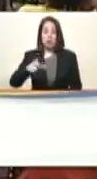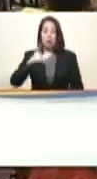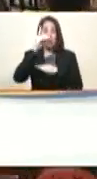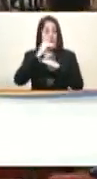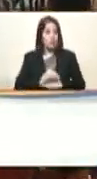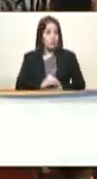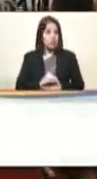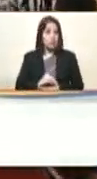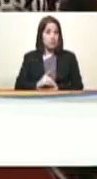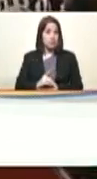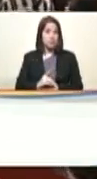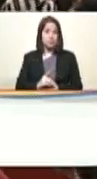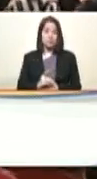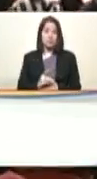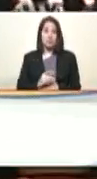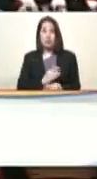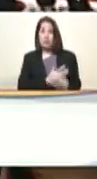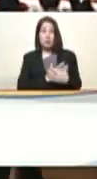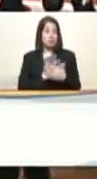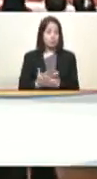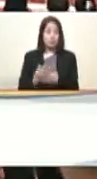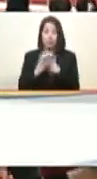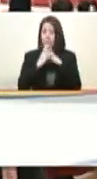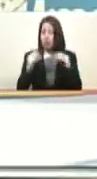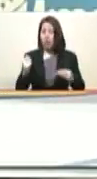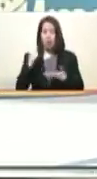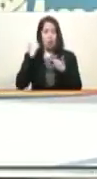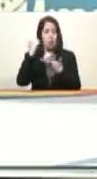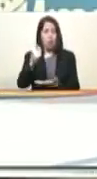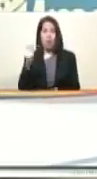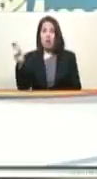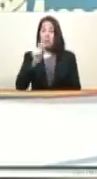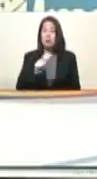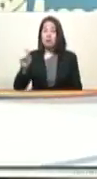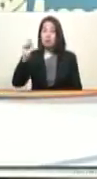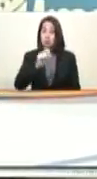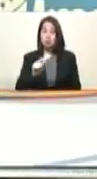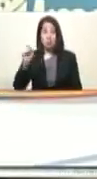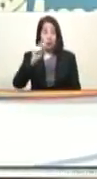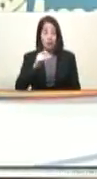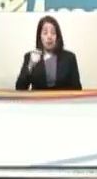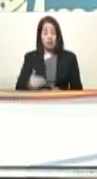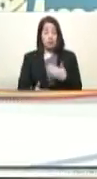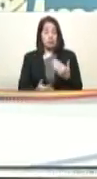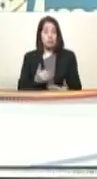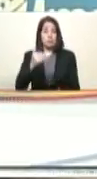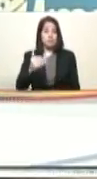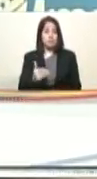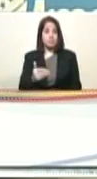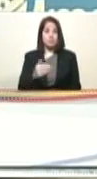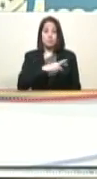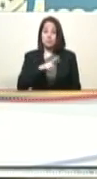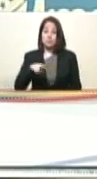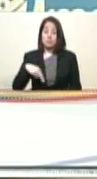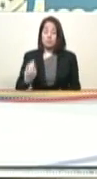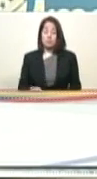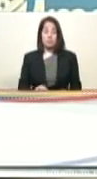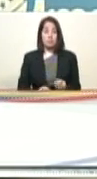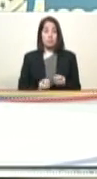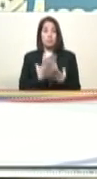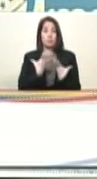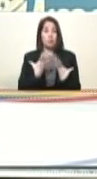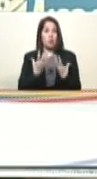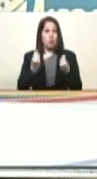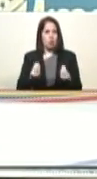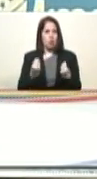discapacidad, garantizando los bonos mensuales y más allá para nosotros avanzar en el fortalecimiento